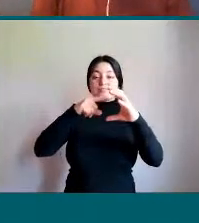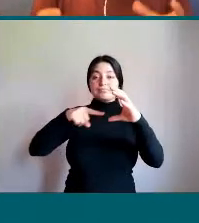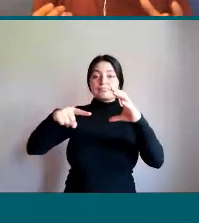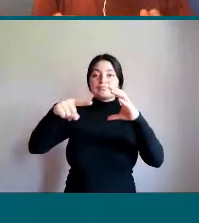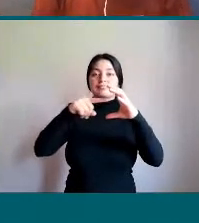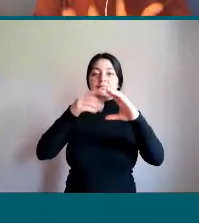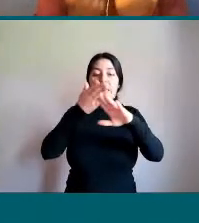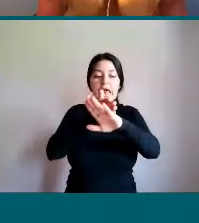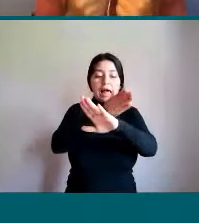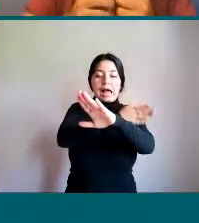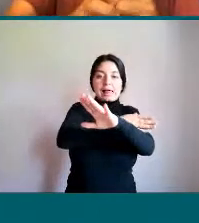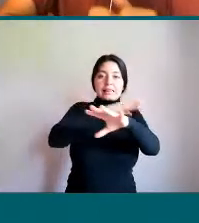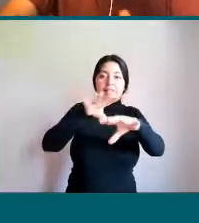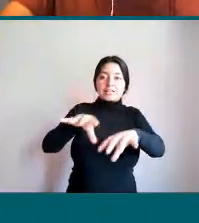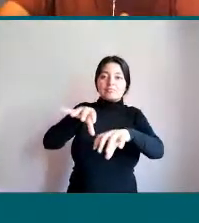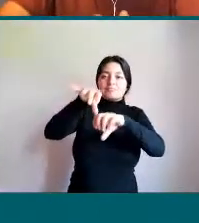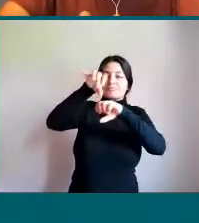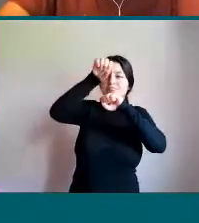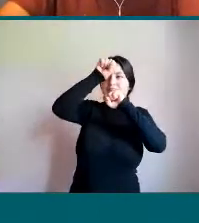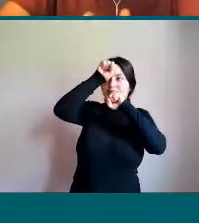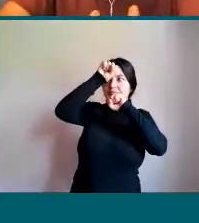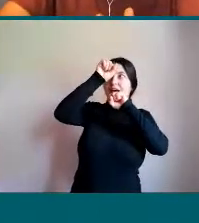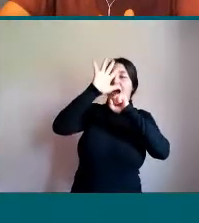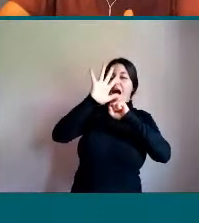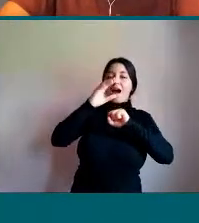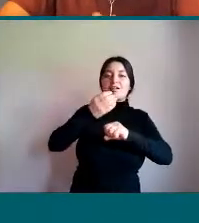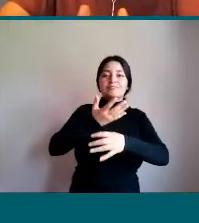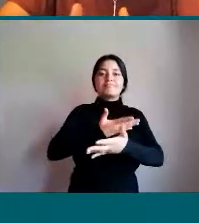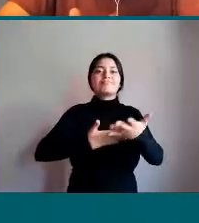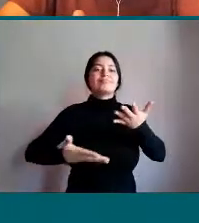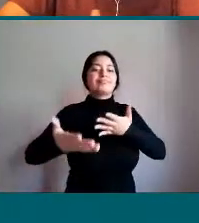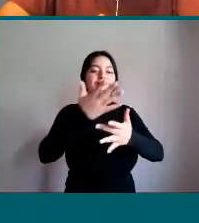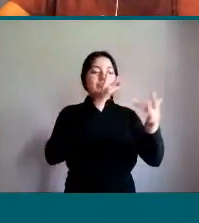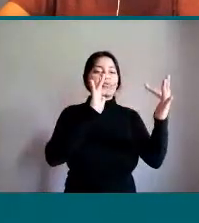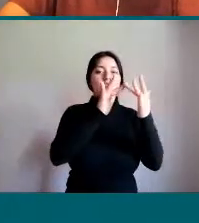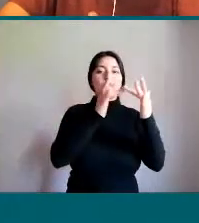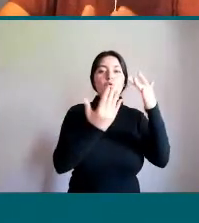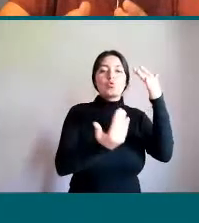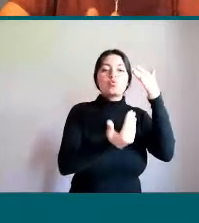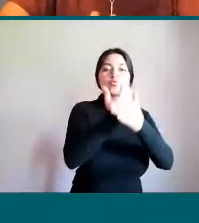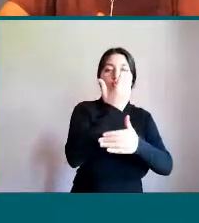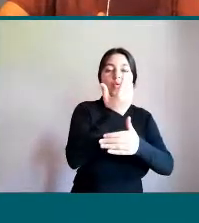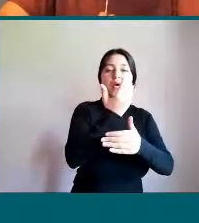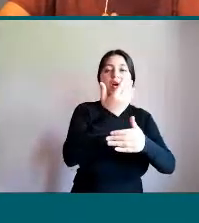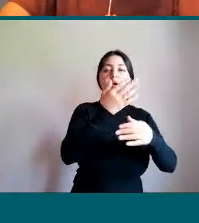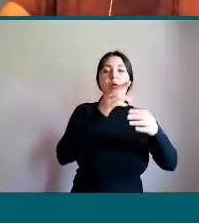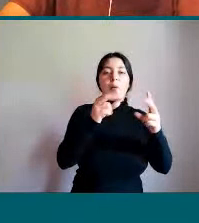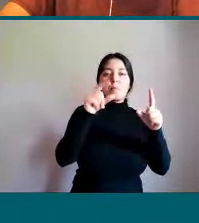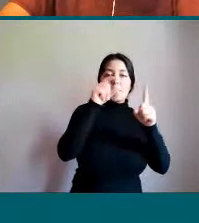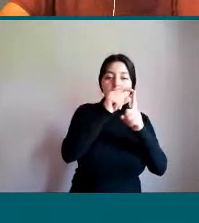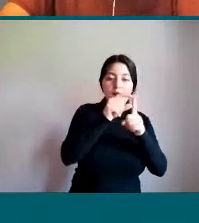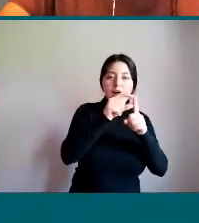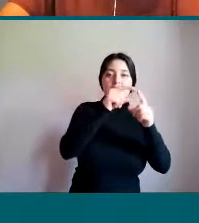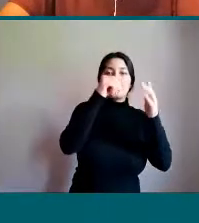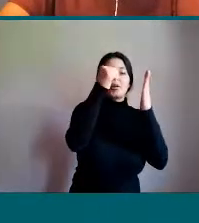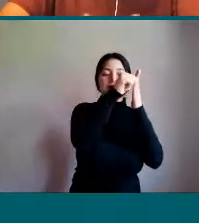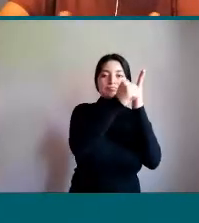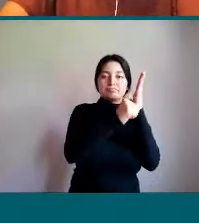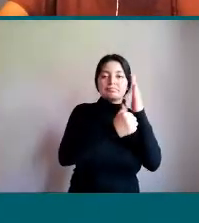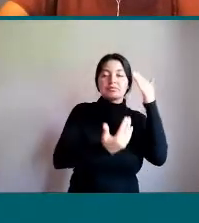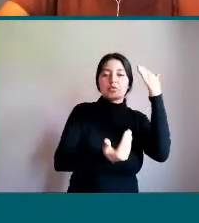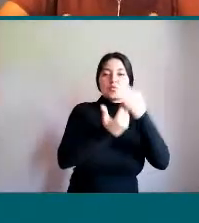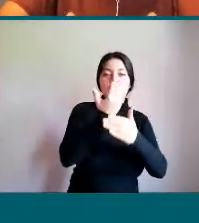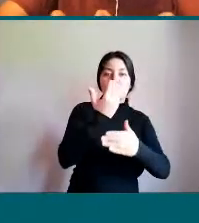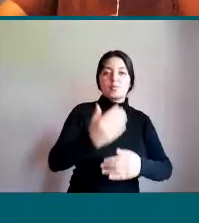y la maestra deberá encender esto. Es instruir y, por supuesto, transmitir conocimientos. Como parte de la obligación que tenemos los educadores